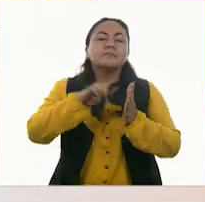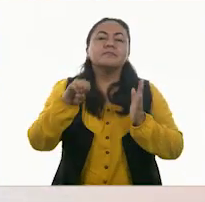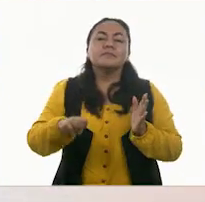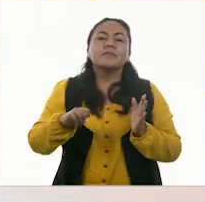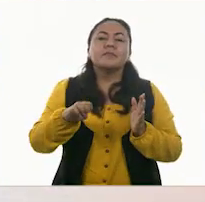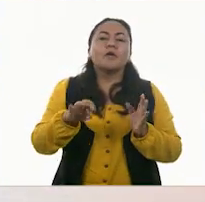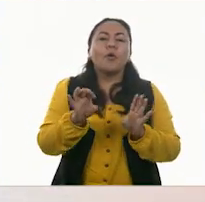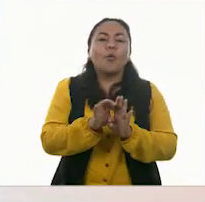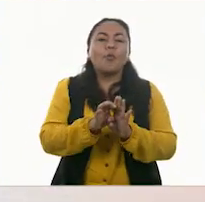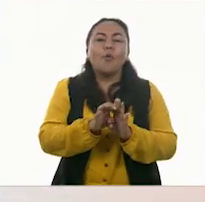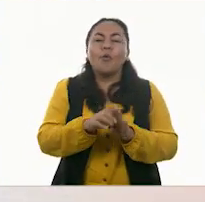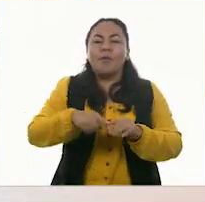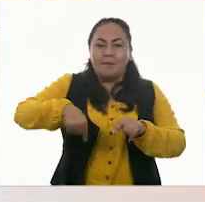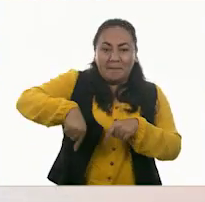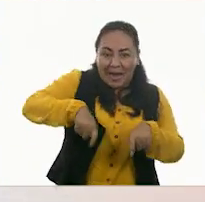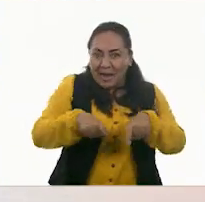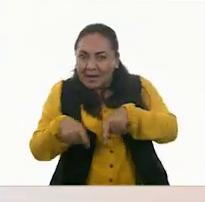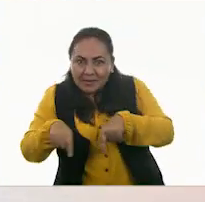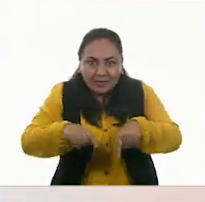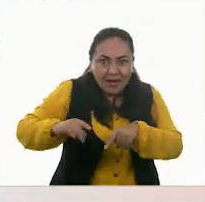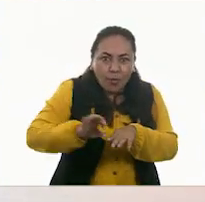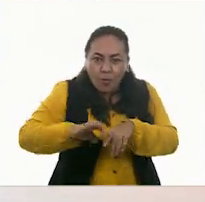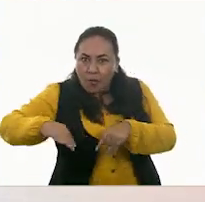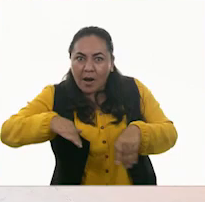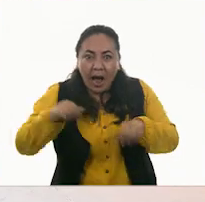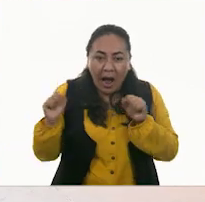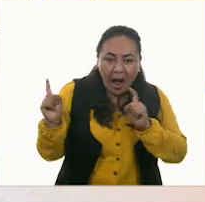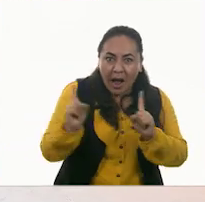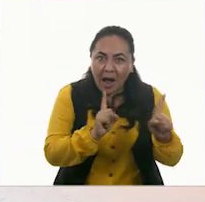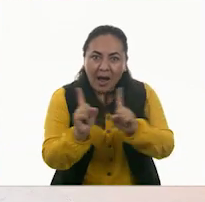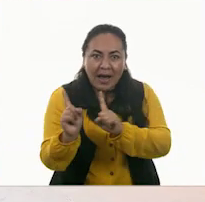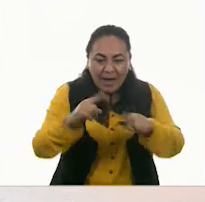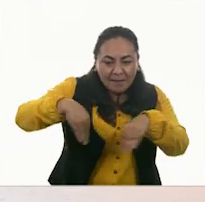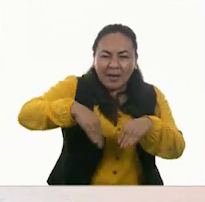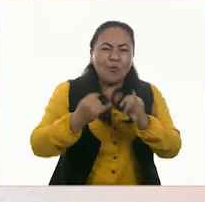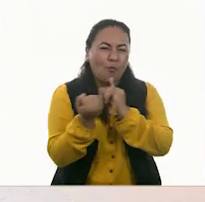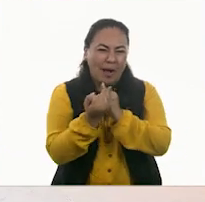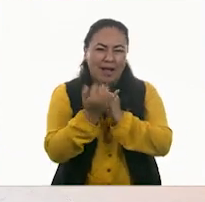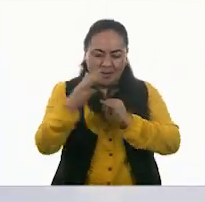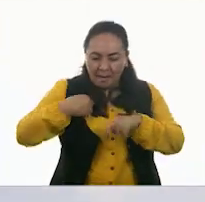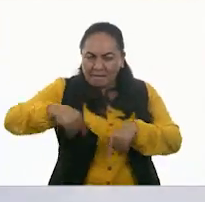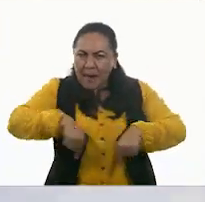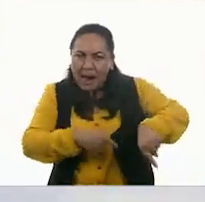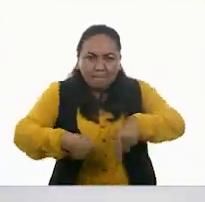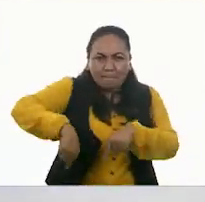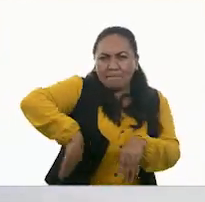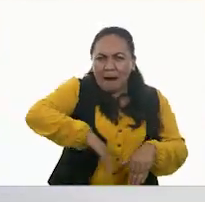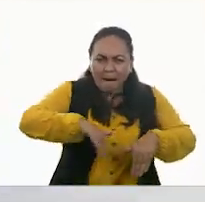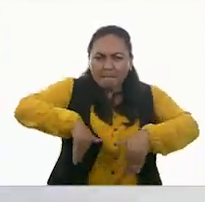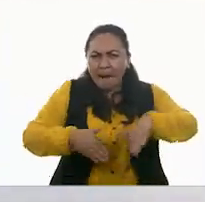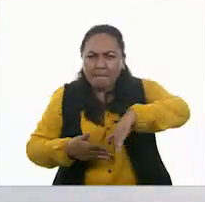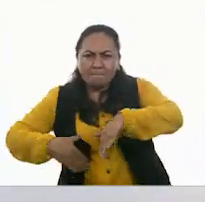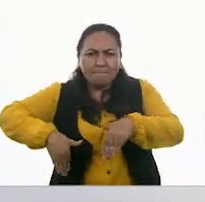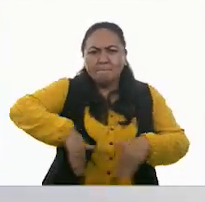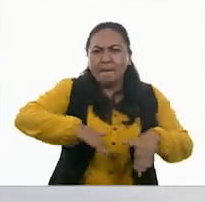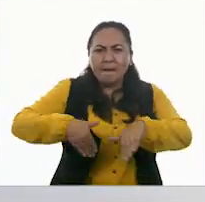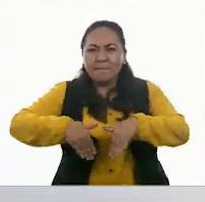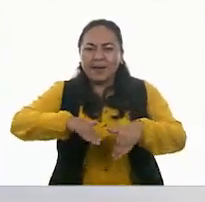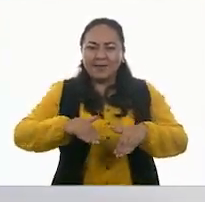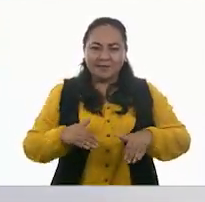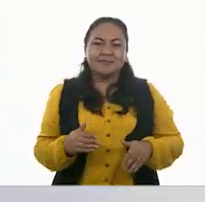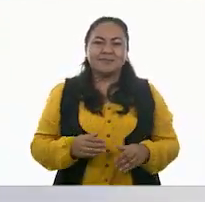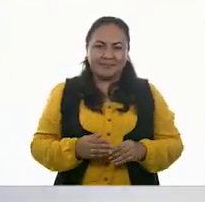de fintear a los futbolistas. Ah, excelente, tenemos que tener ese control del implemento. Muy bien, muy bien, venga, excelente.